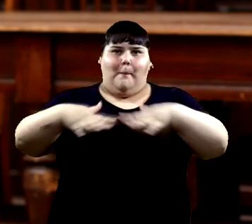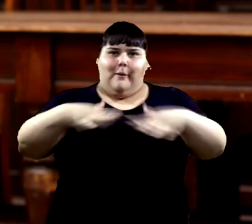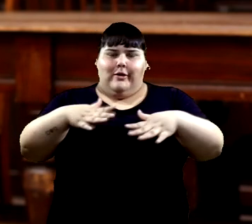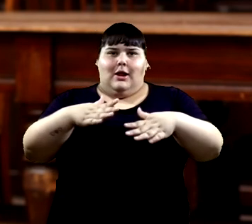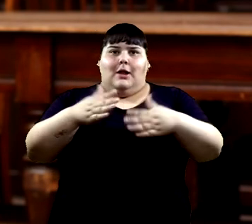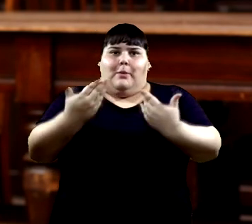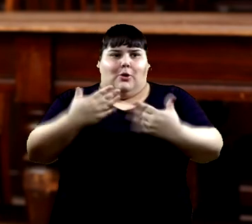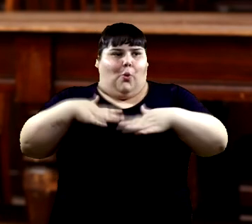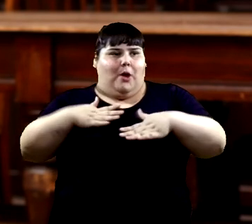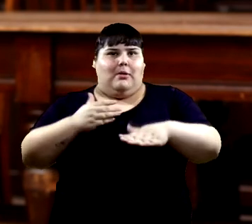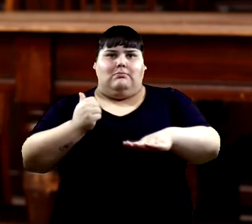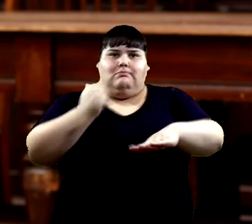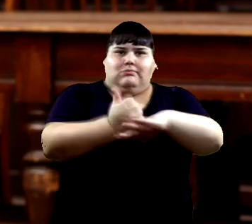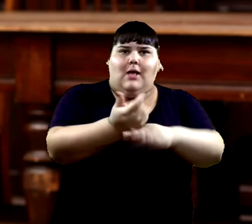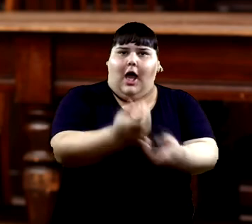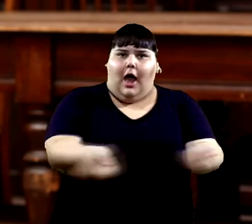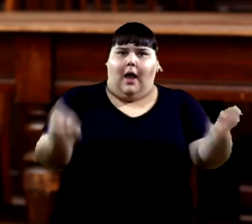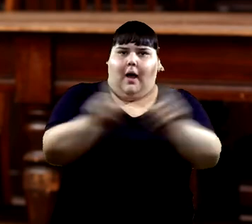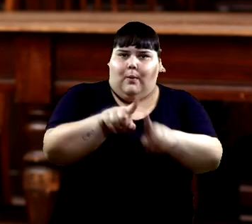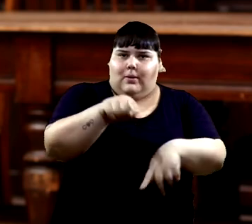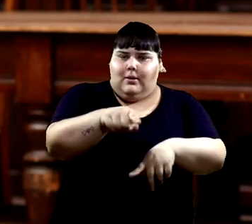entre en el aula